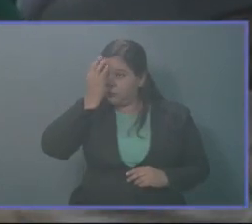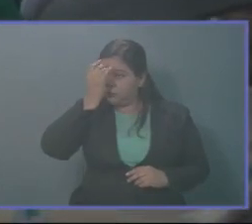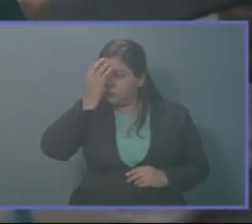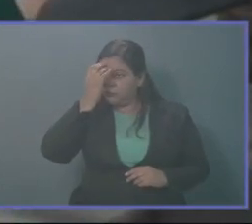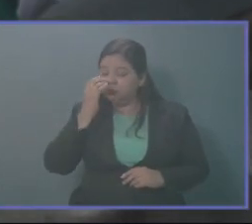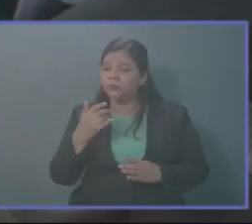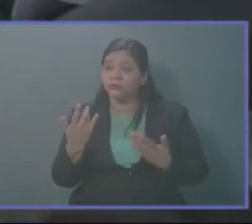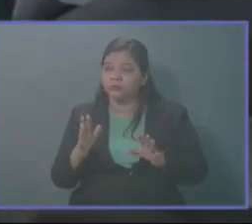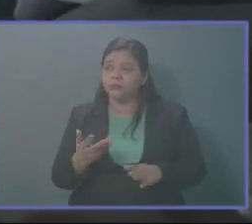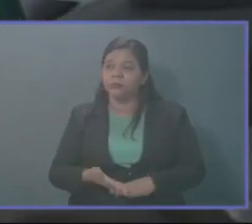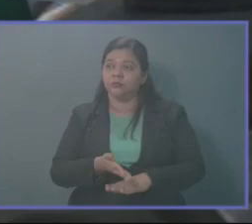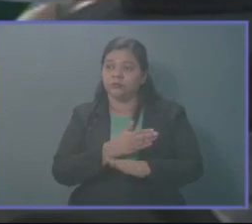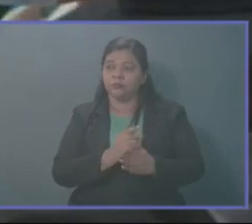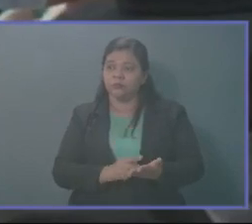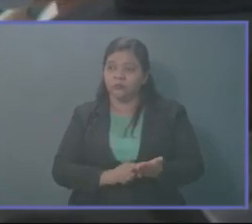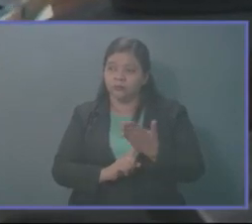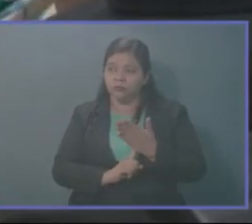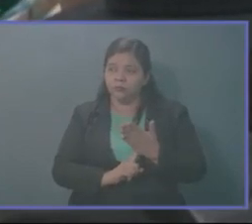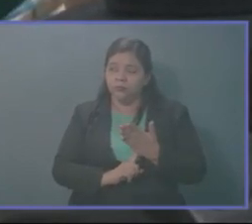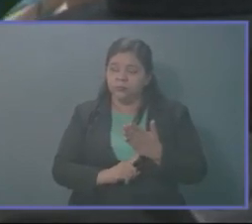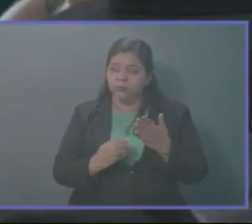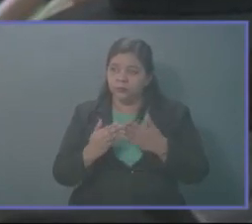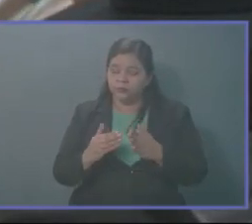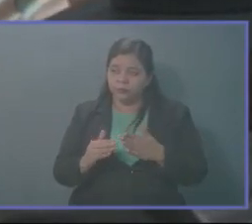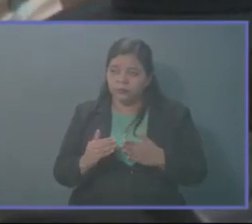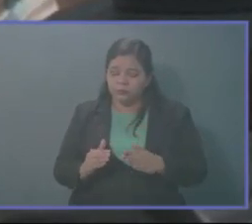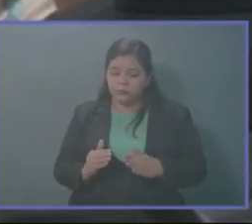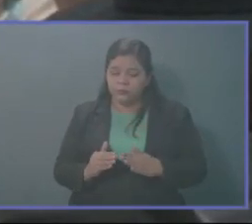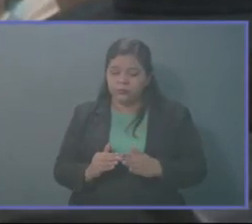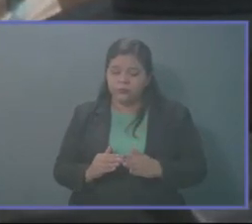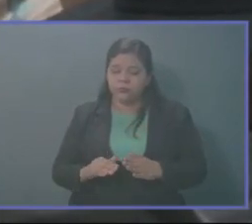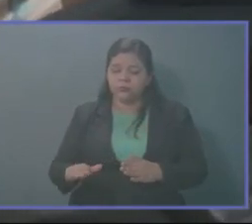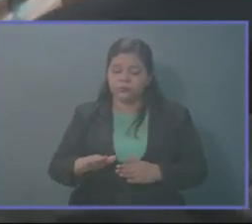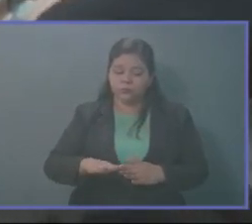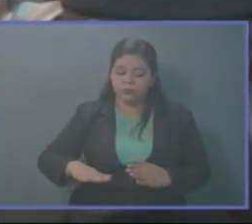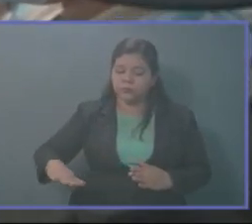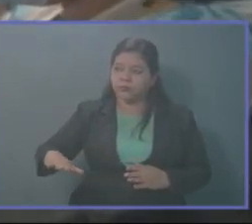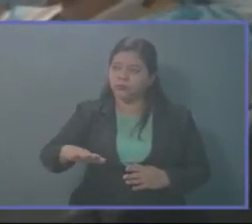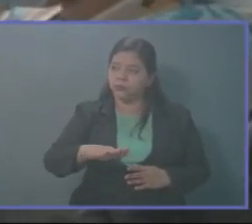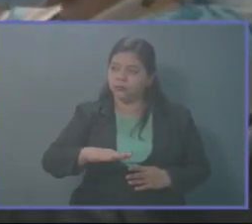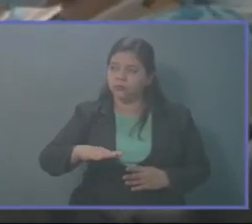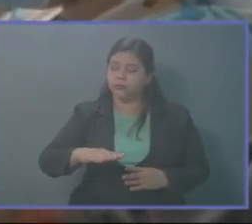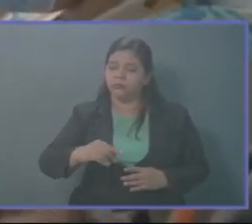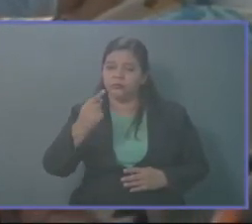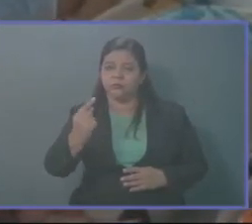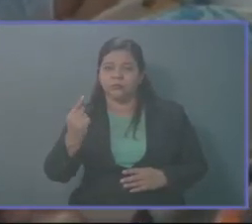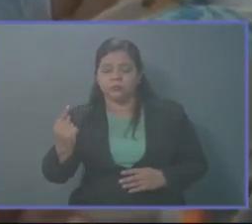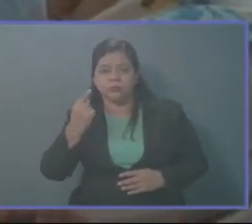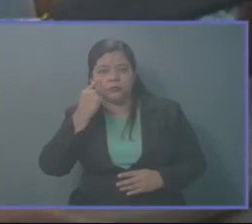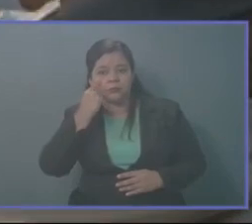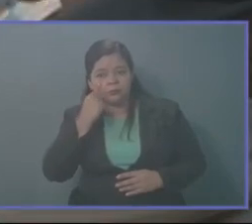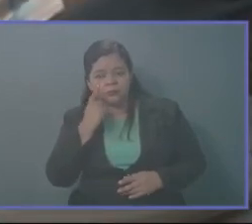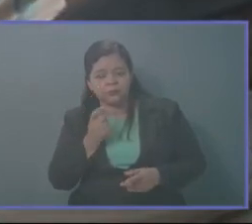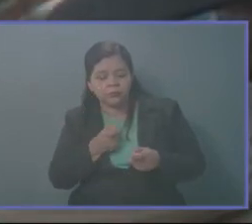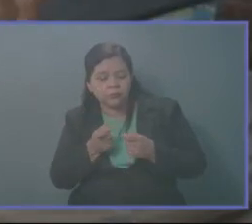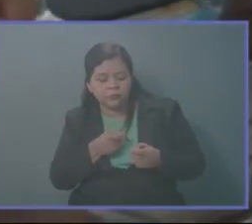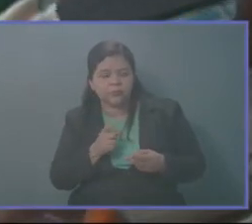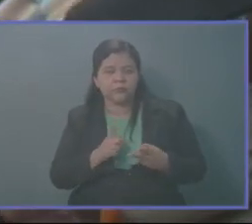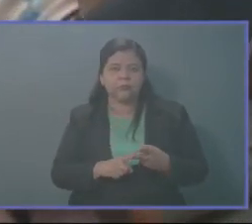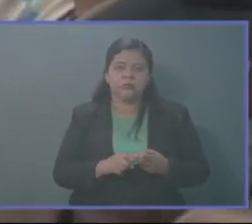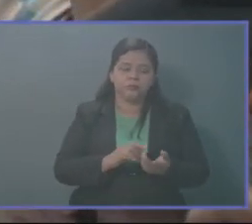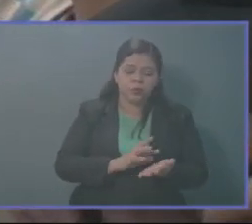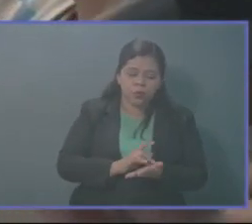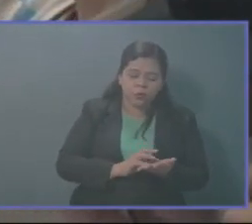nos han expresado muchos, el gremio de auditores, contadores,